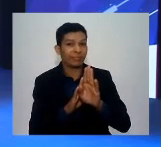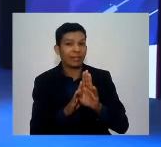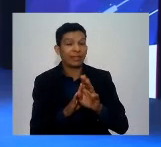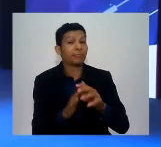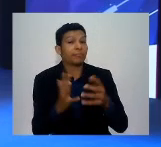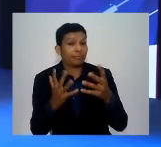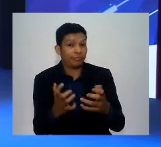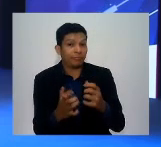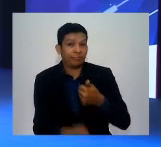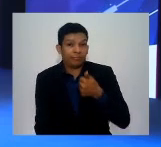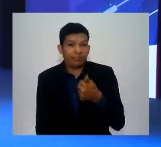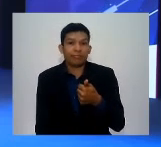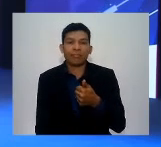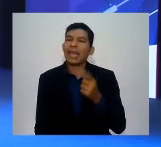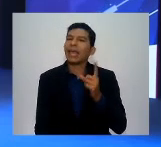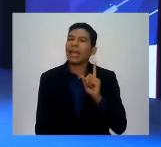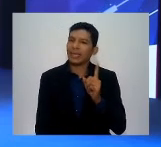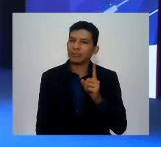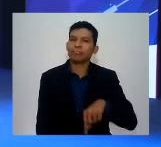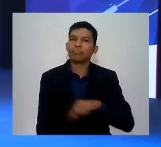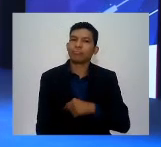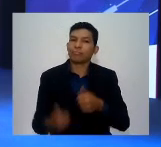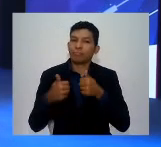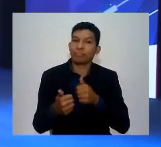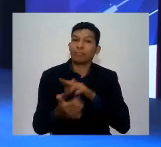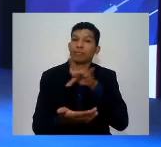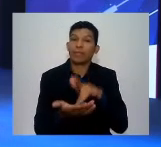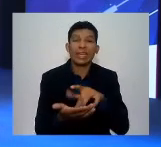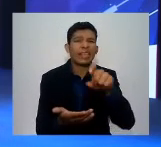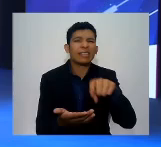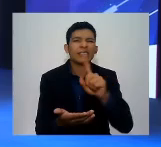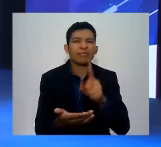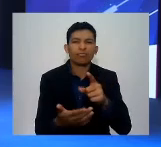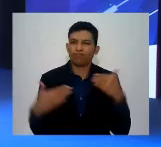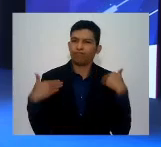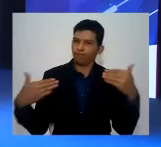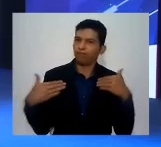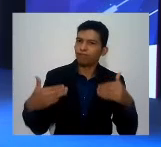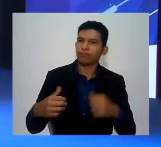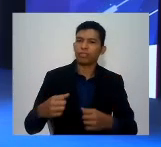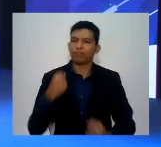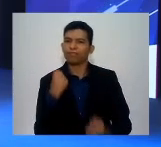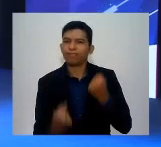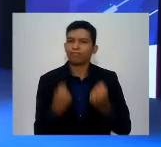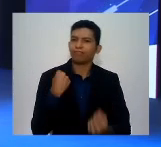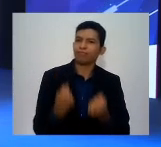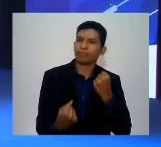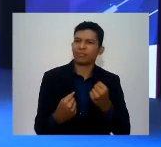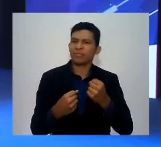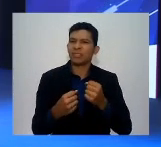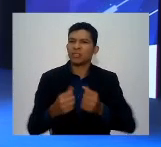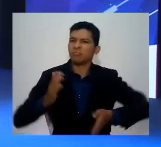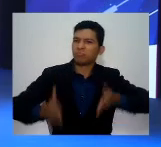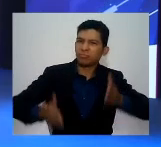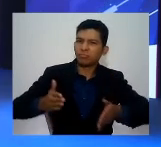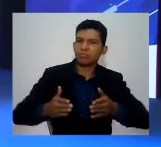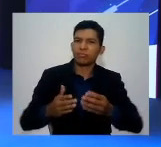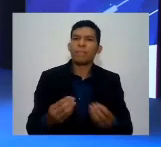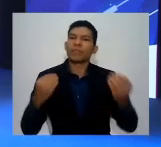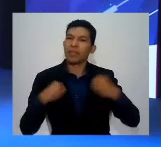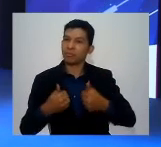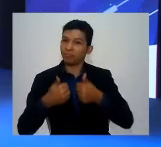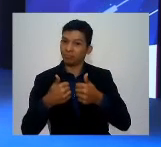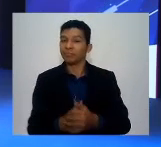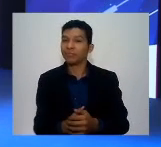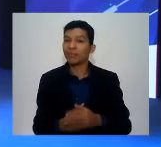metidos en nuestro mundo de alguna manera, por cuestiones de salud o por cuestiones de fit, de deporte. ¿Listo? Entonces aquí tenemos a nuestro personaje